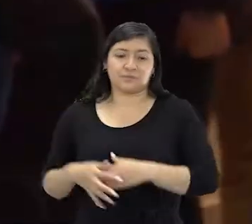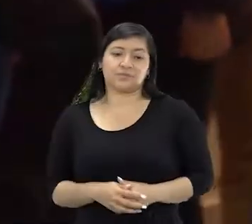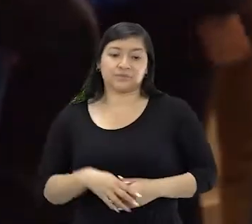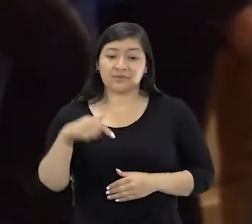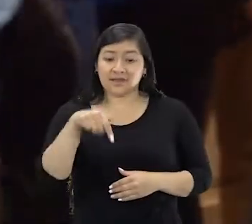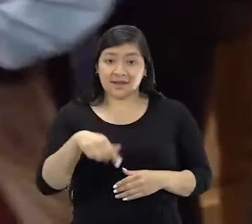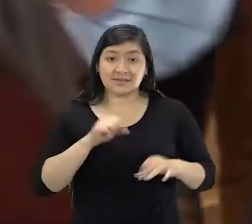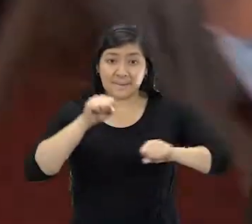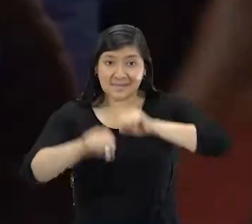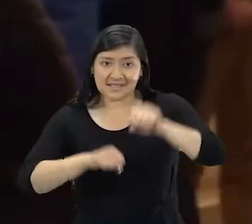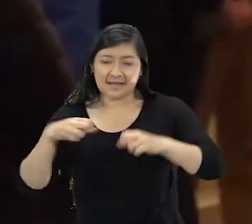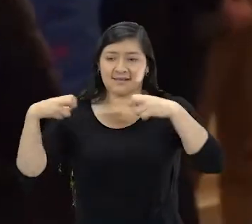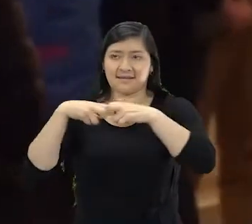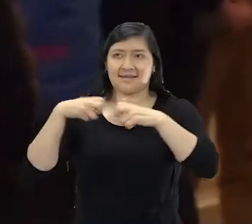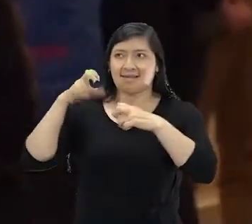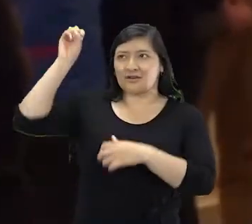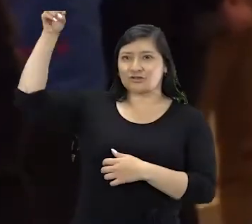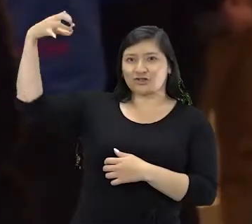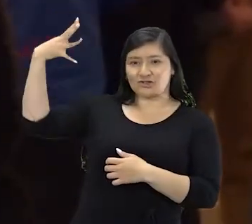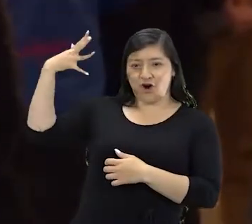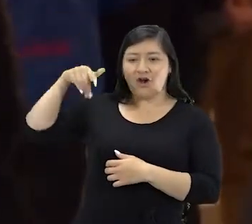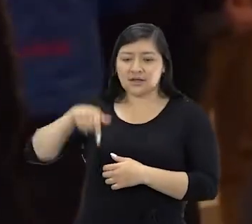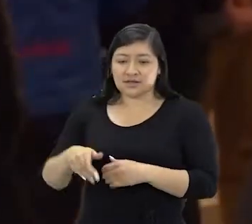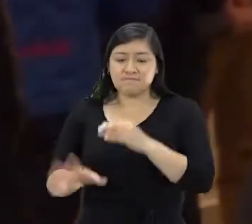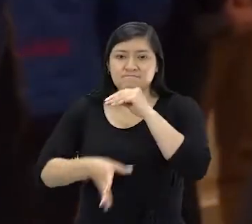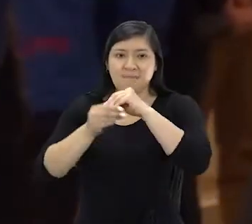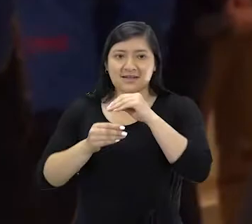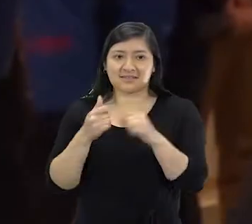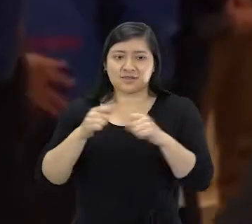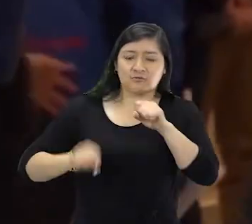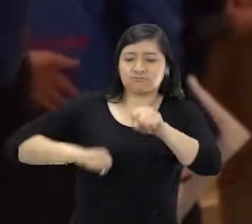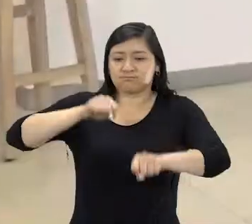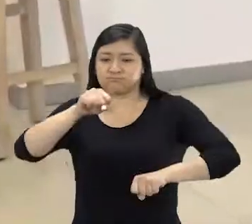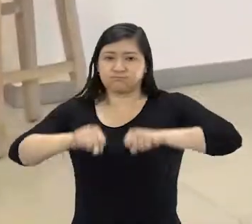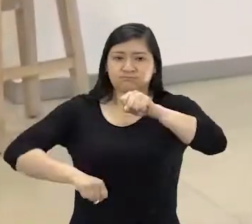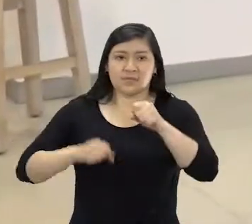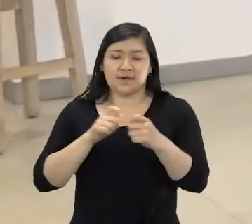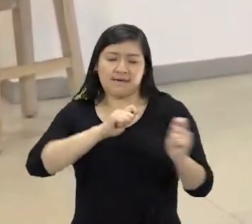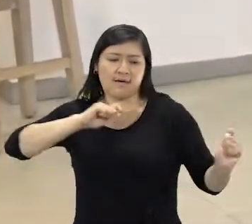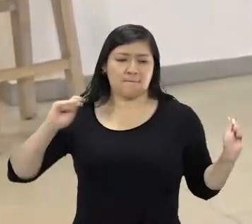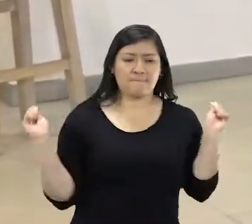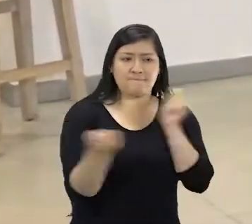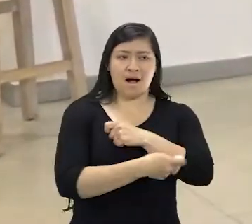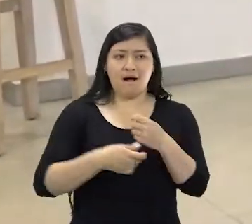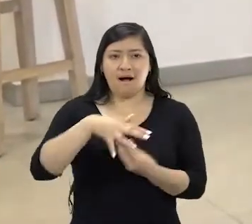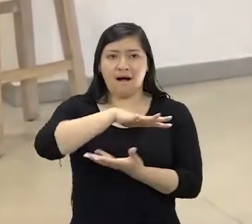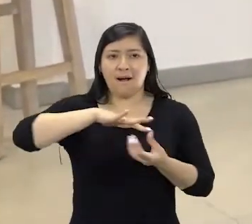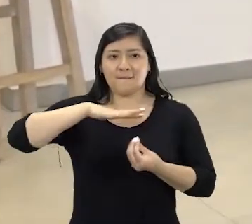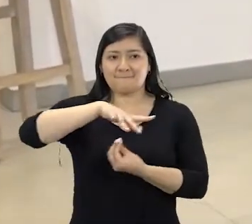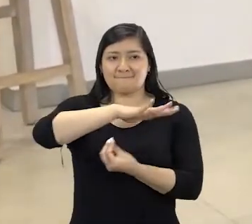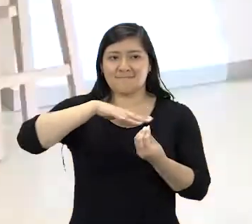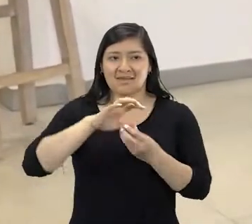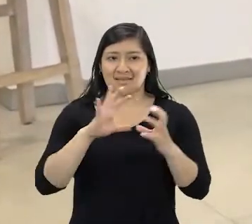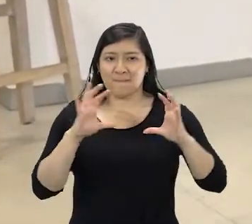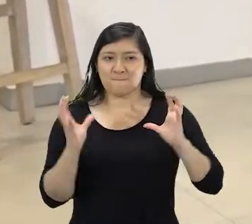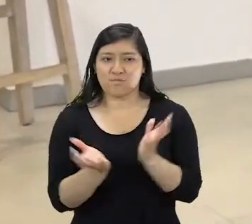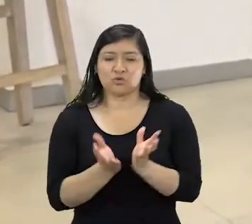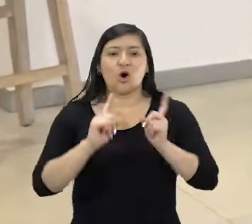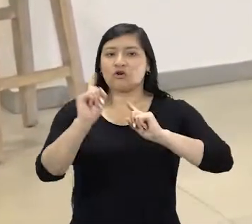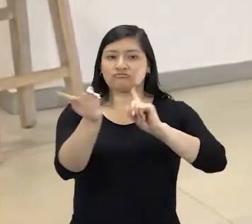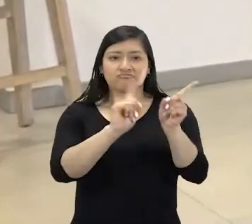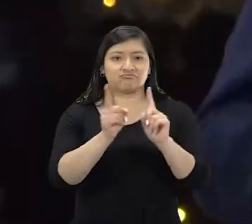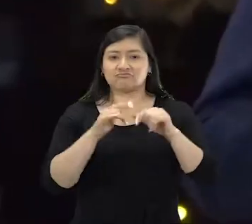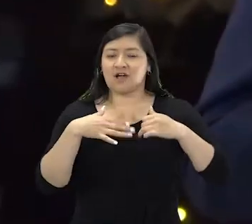alimenta pues de energía solar y que impulsa también, digamos, el cambio ambiental que se da de consumir